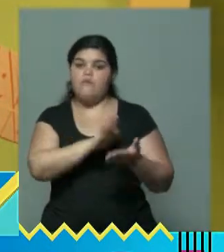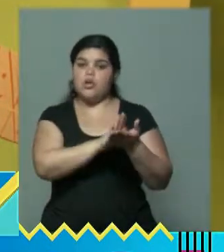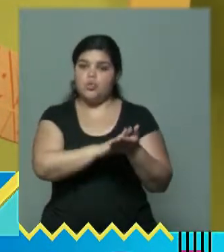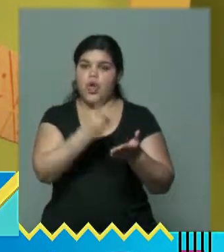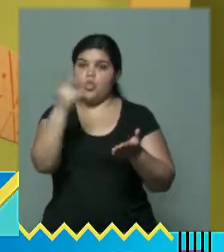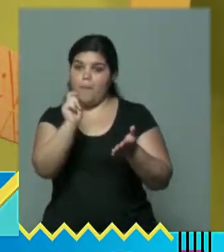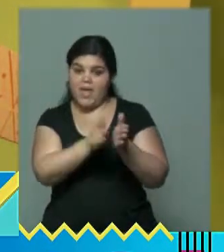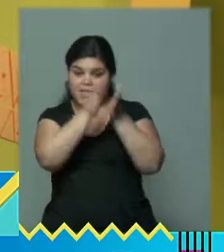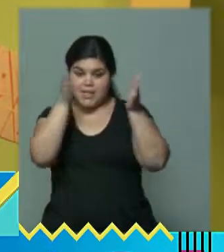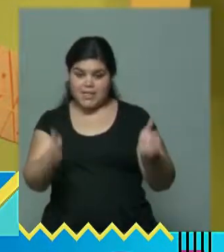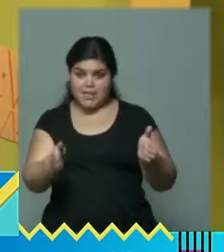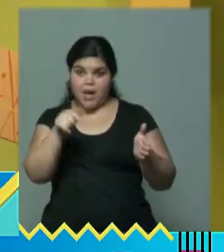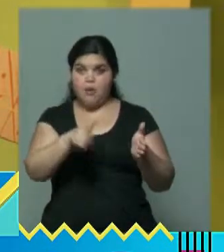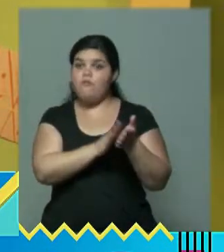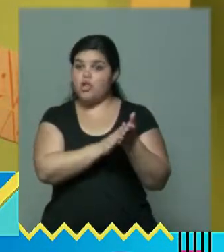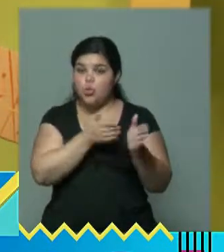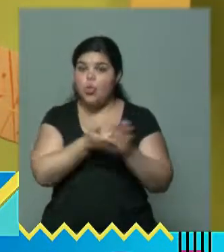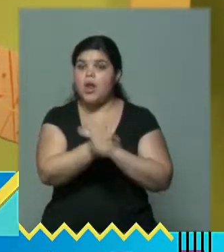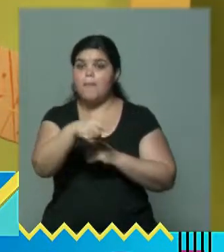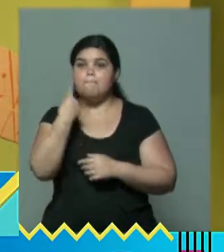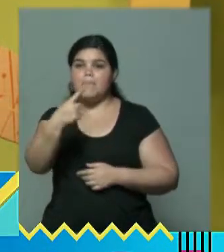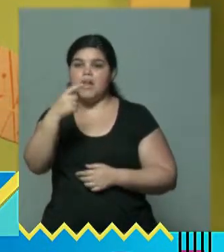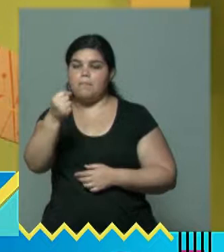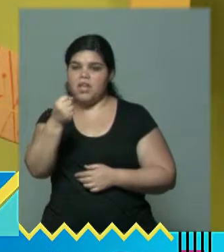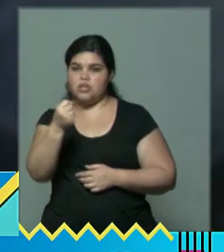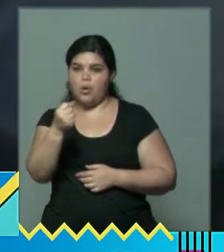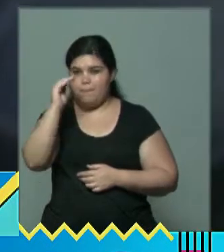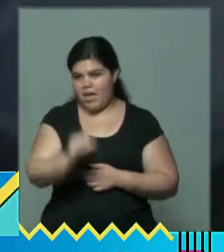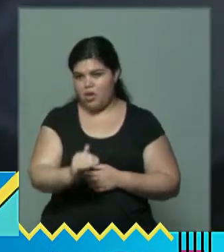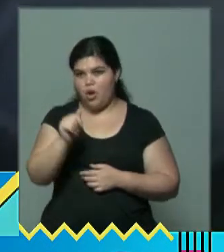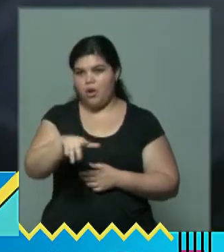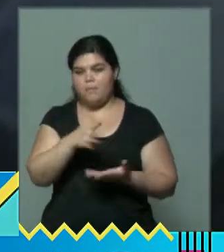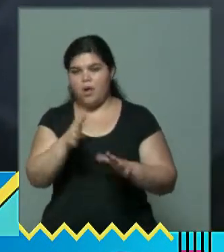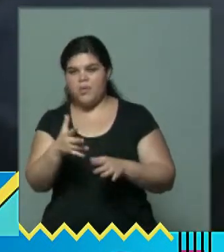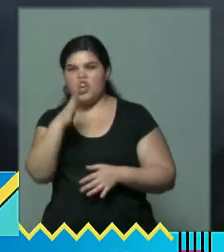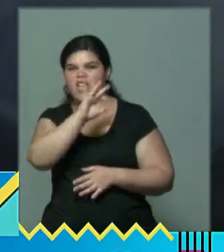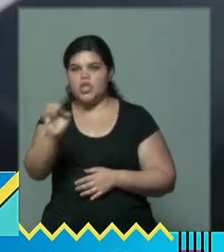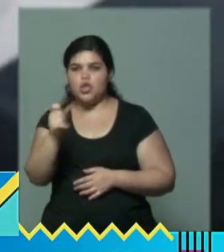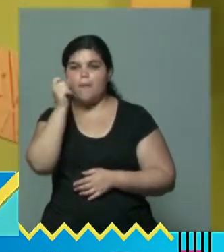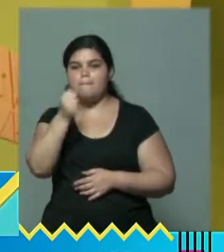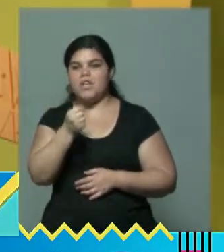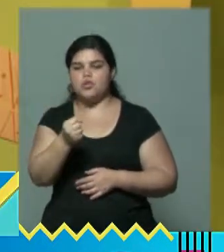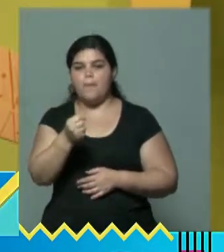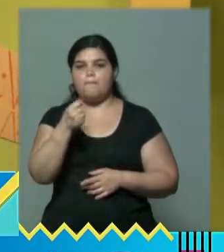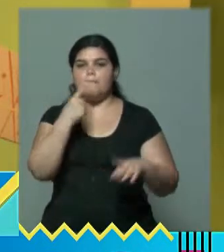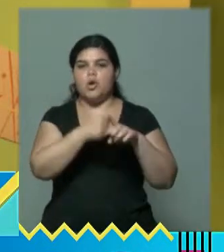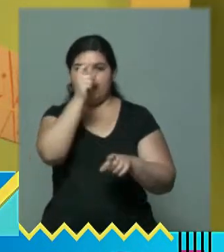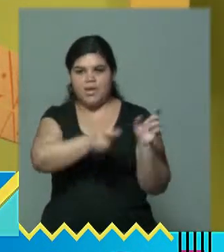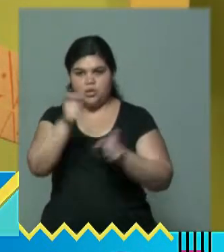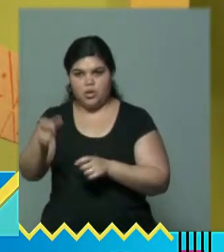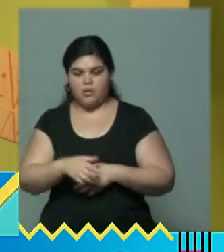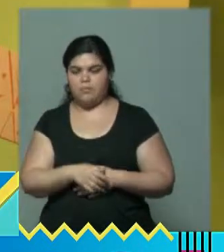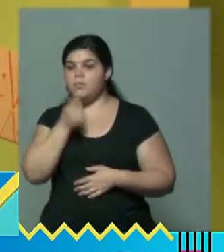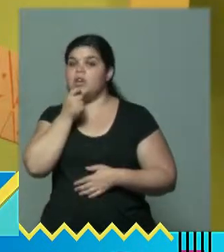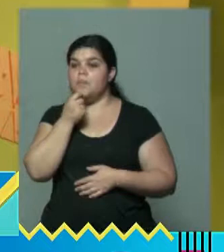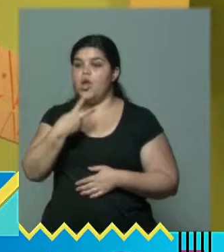bimestrales son de 1.000 pesos o menos. O sea, es un gasto de 500 pesos o menos mensual por usuario. Y si después te querés ir a